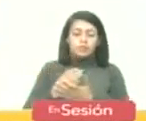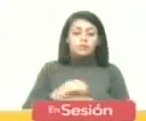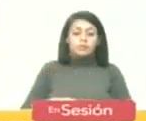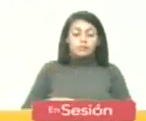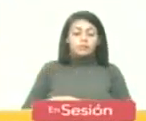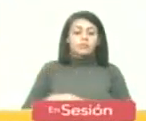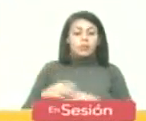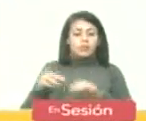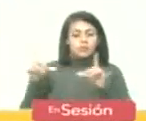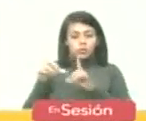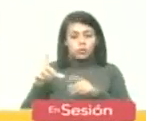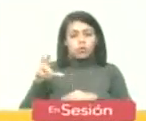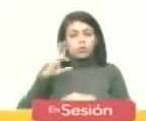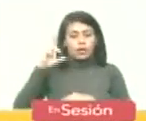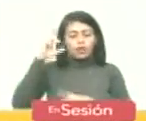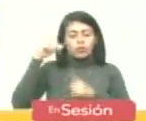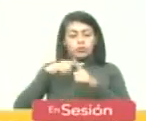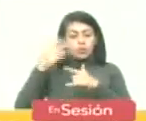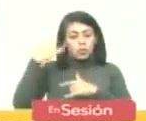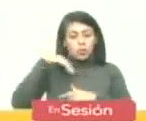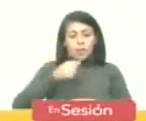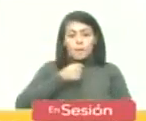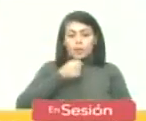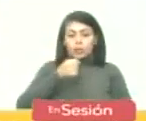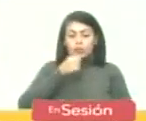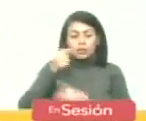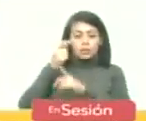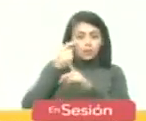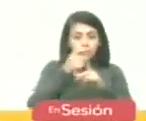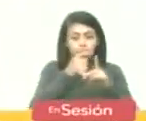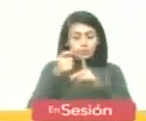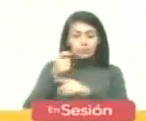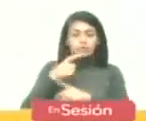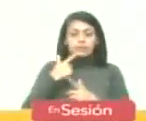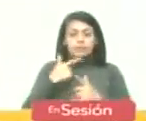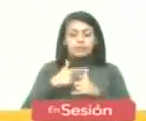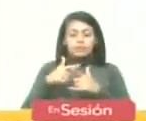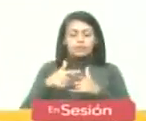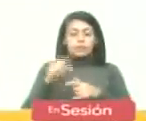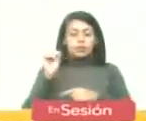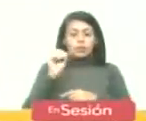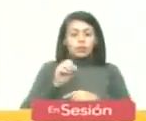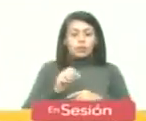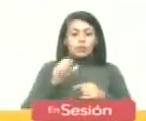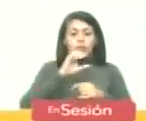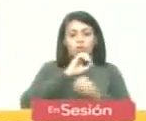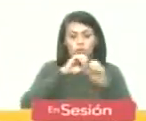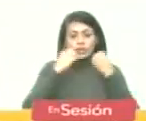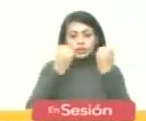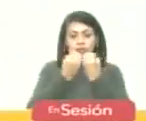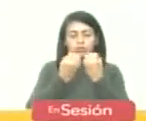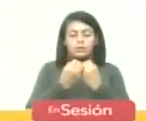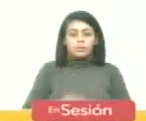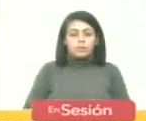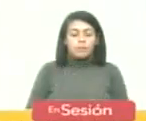comunicación y un supuesto periodista que le lave la cara, o una ONG.